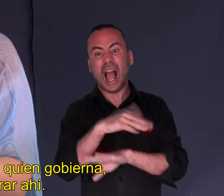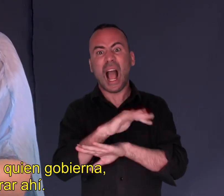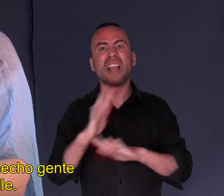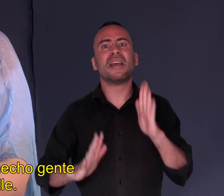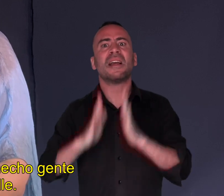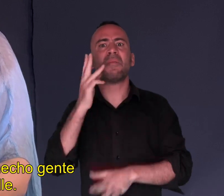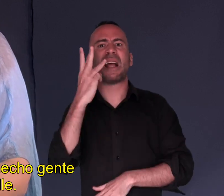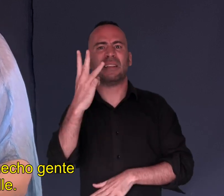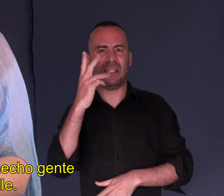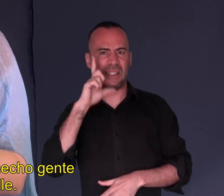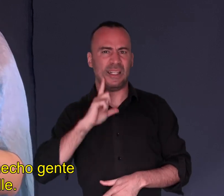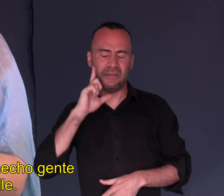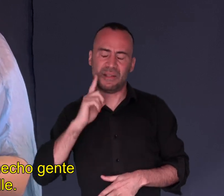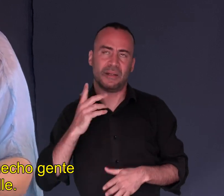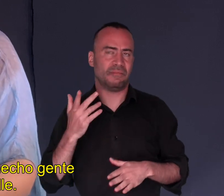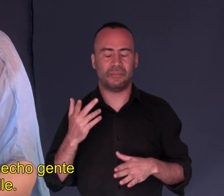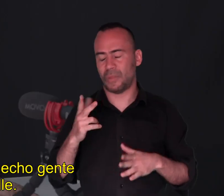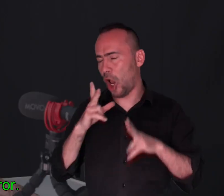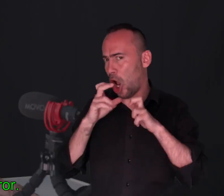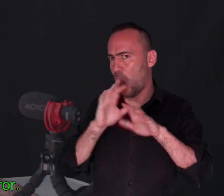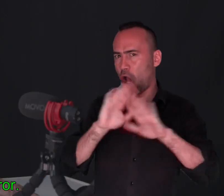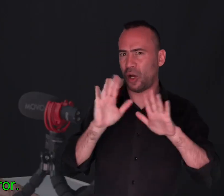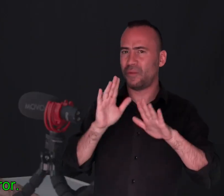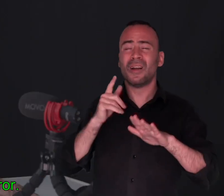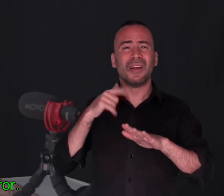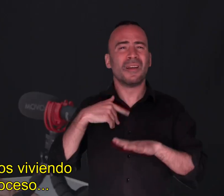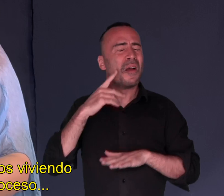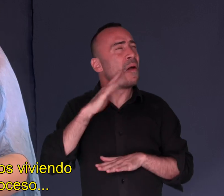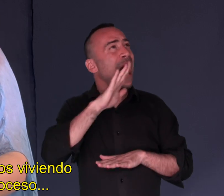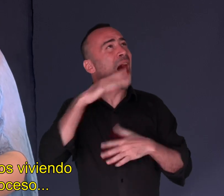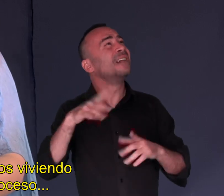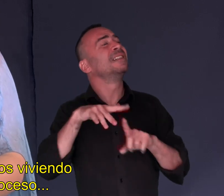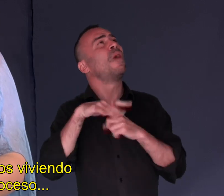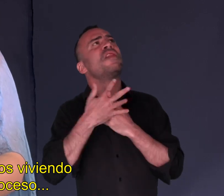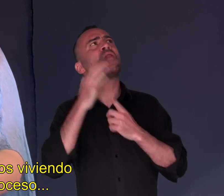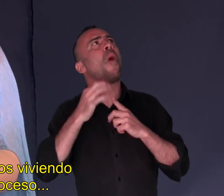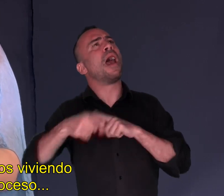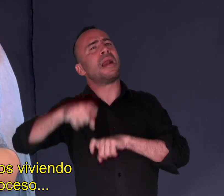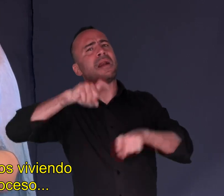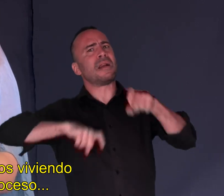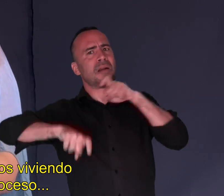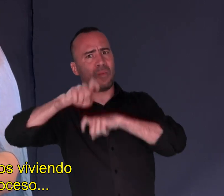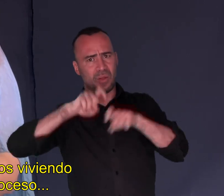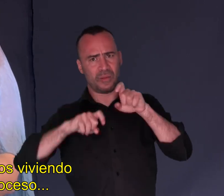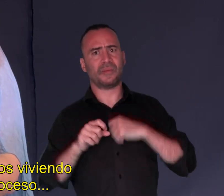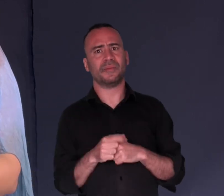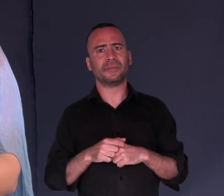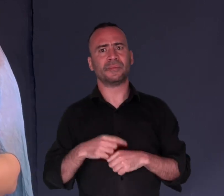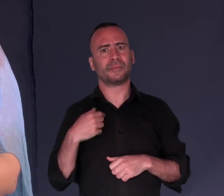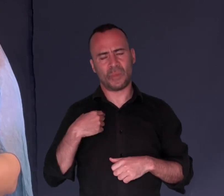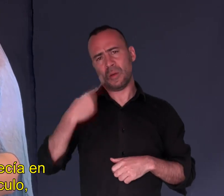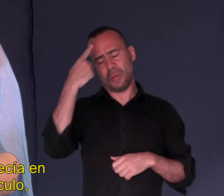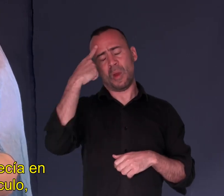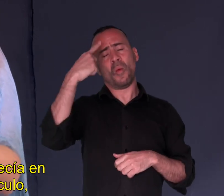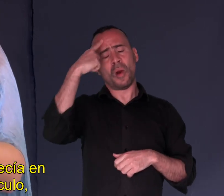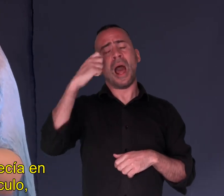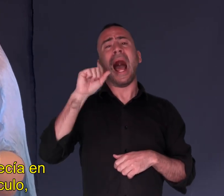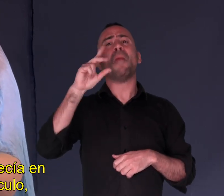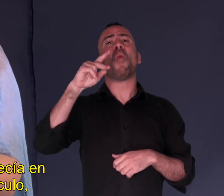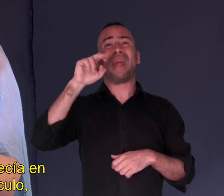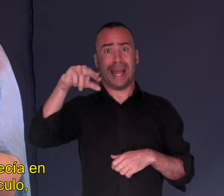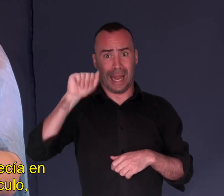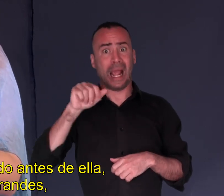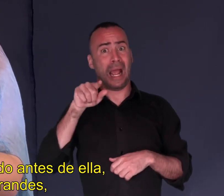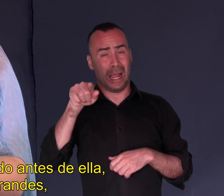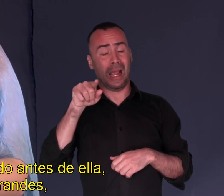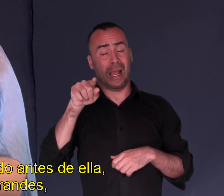entrar ahí pero esto hecho de la calle Qué horror Entonces estamos viendo como un retroceso almudena decía